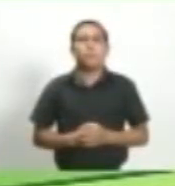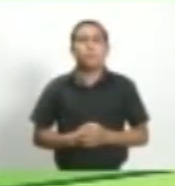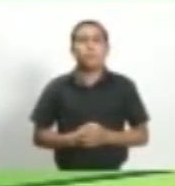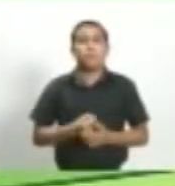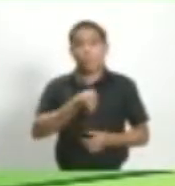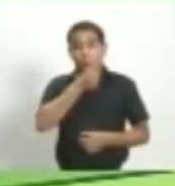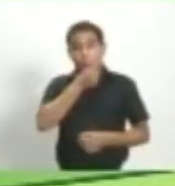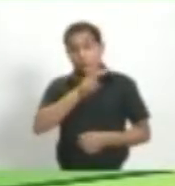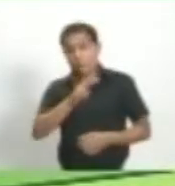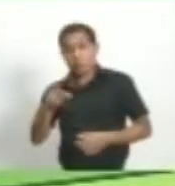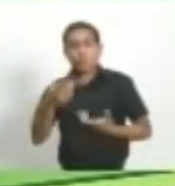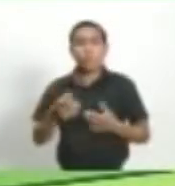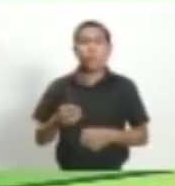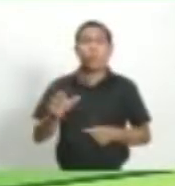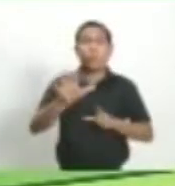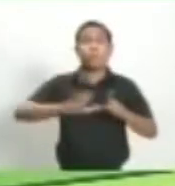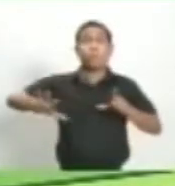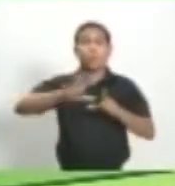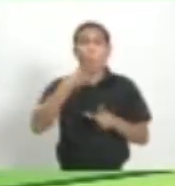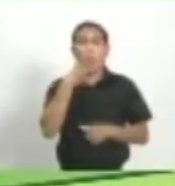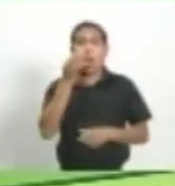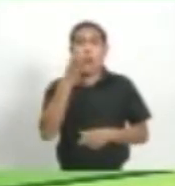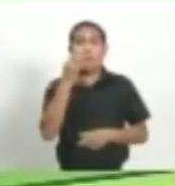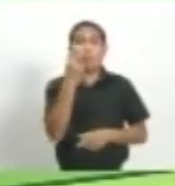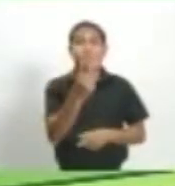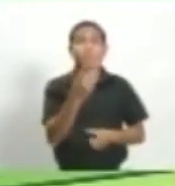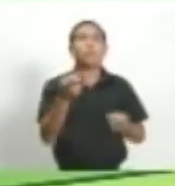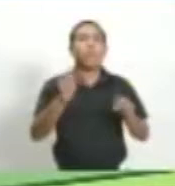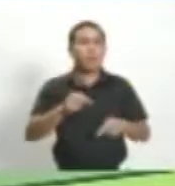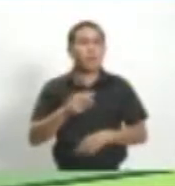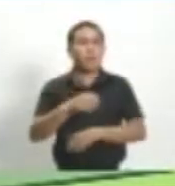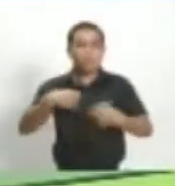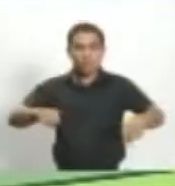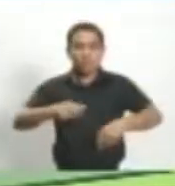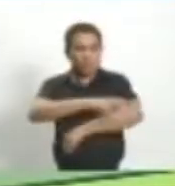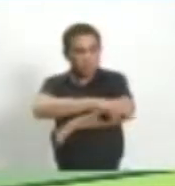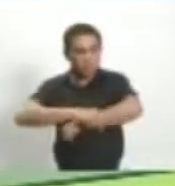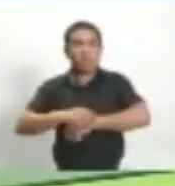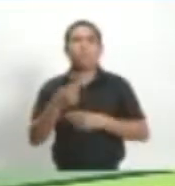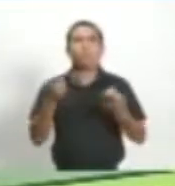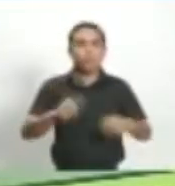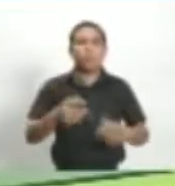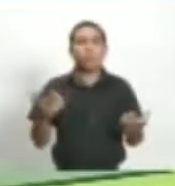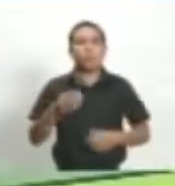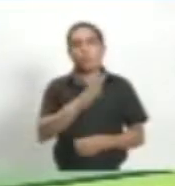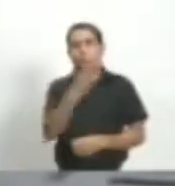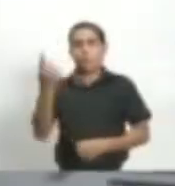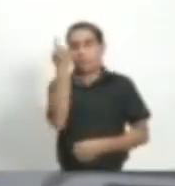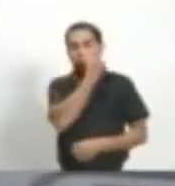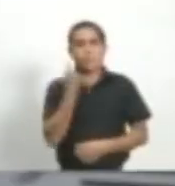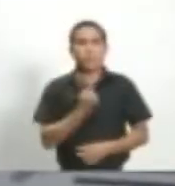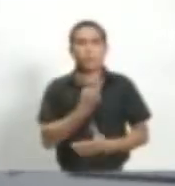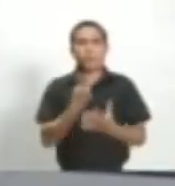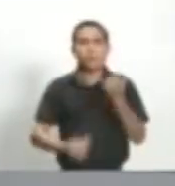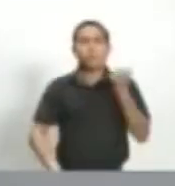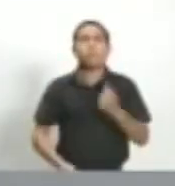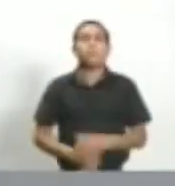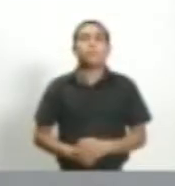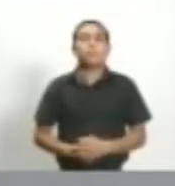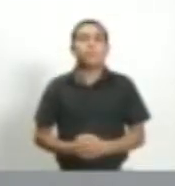quedó registrada la captura de 2 extorsionistas y jaladores de moto que delinquían en Barranquilla y Soledad.